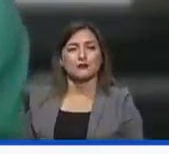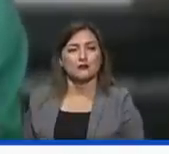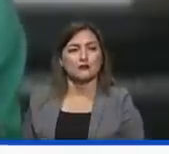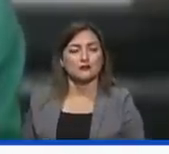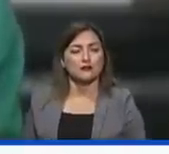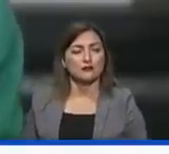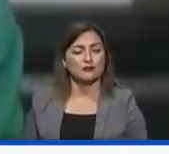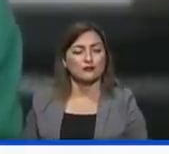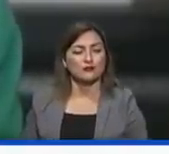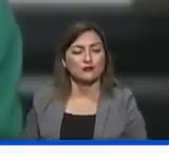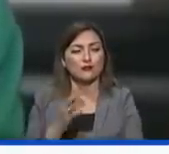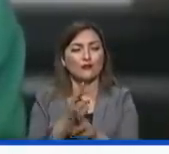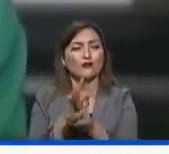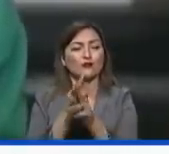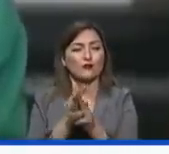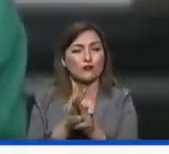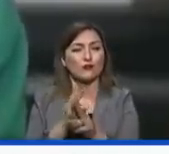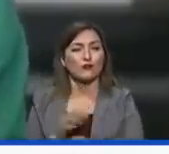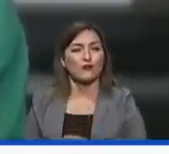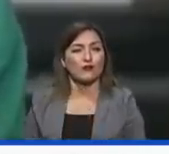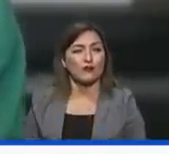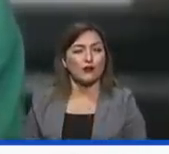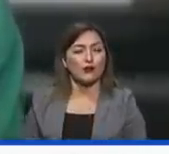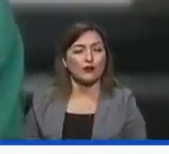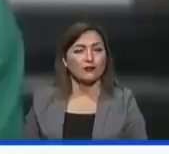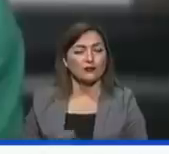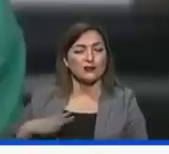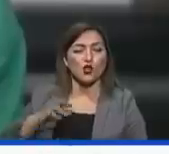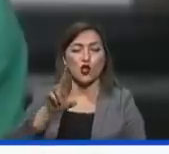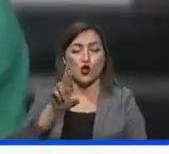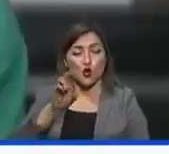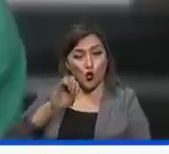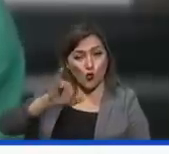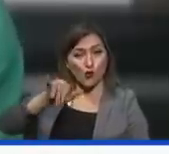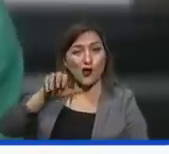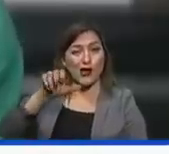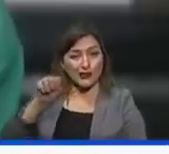como consecuencia de eso el señor rojas